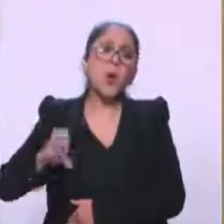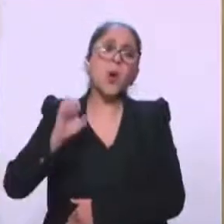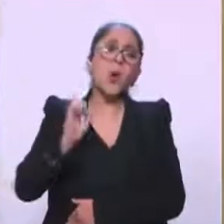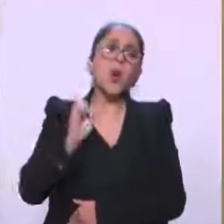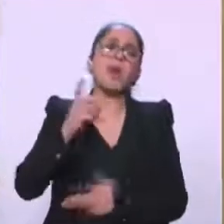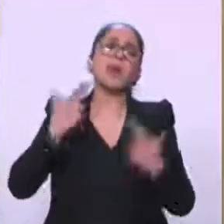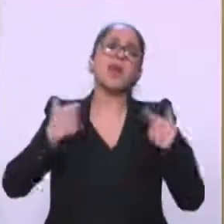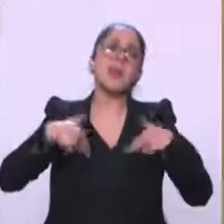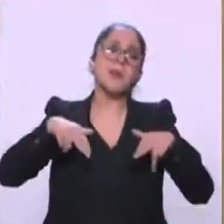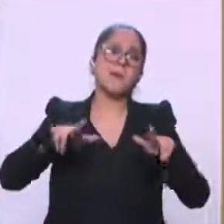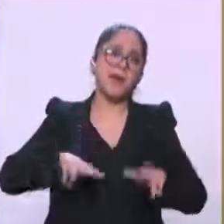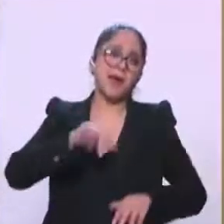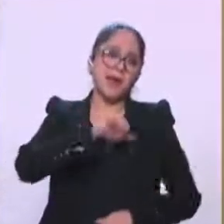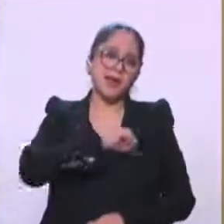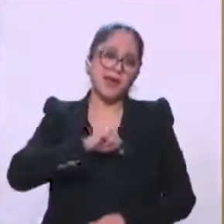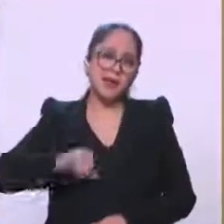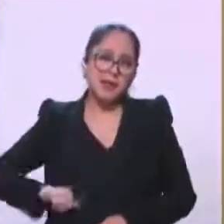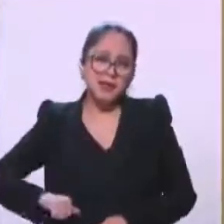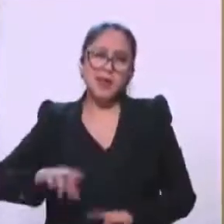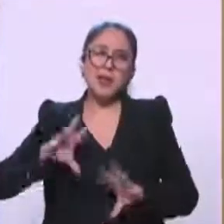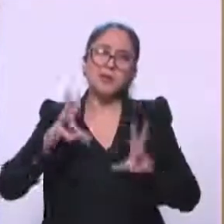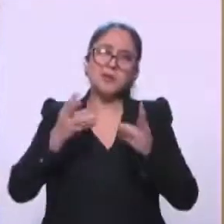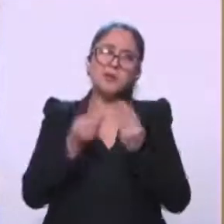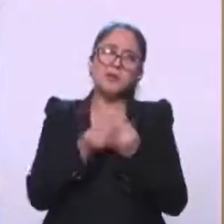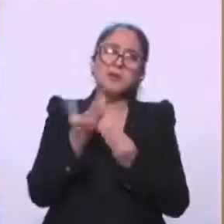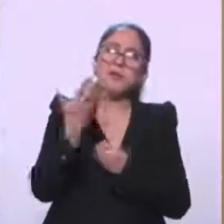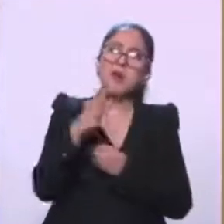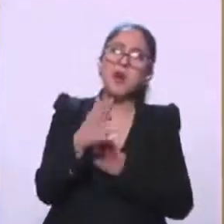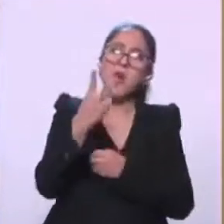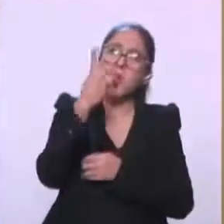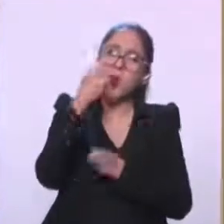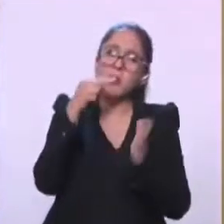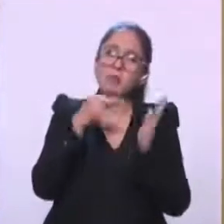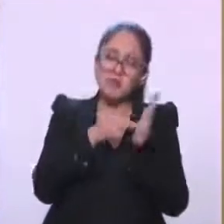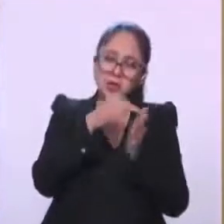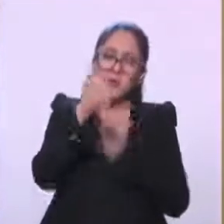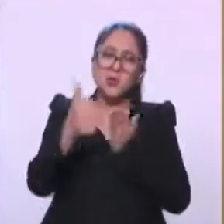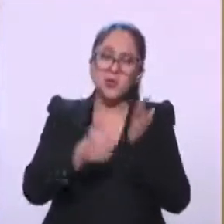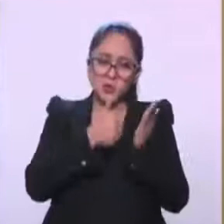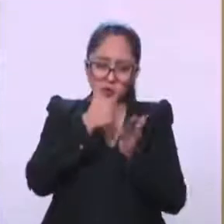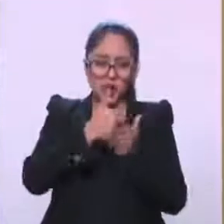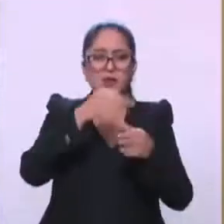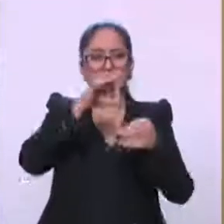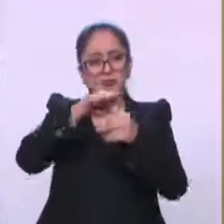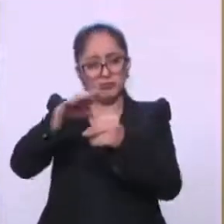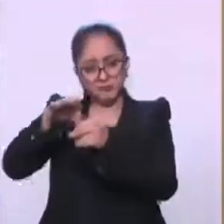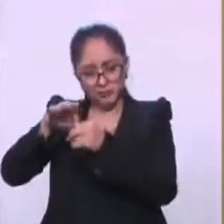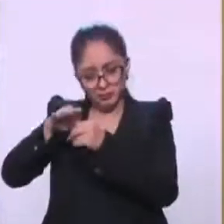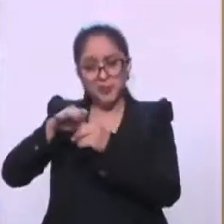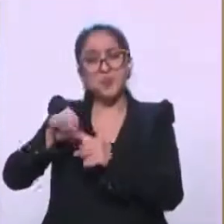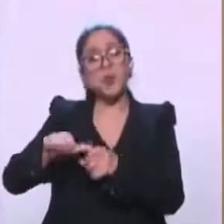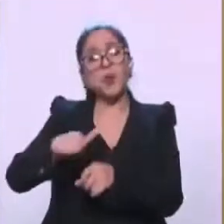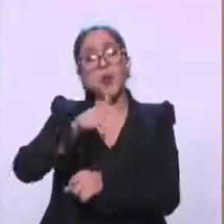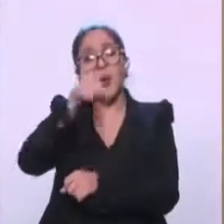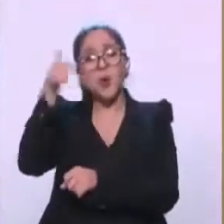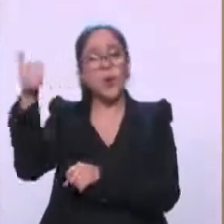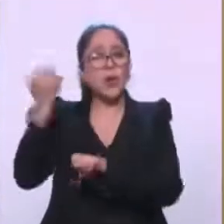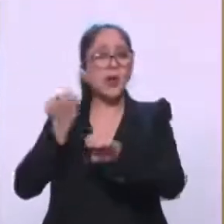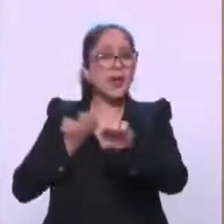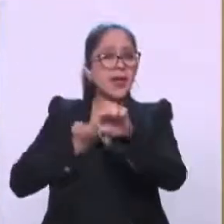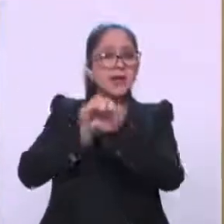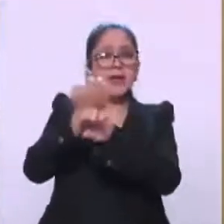2,000, casi 2,000 ciudades alcaldías, y estados que solamente van a tener elecciones